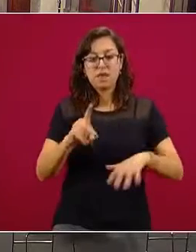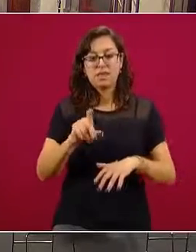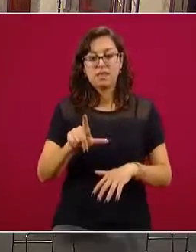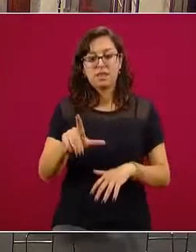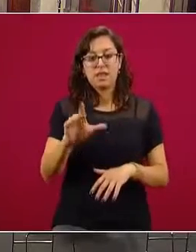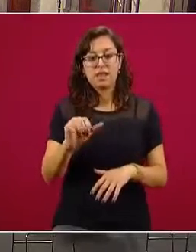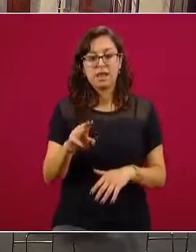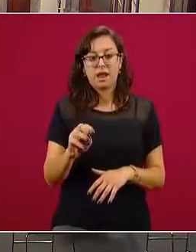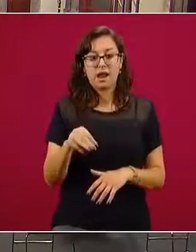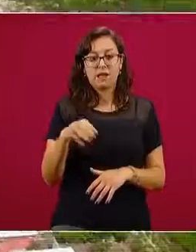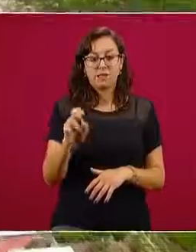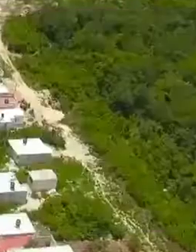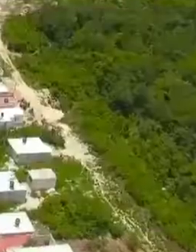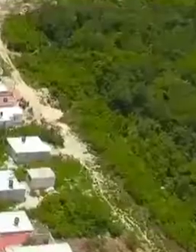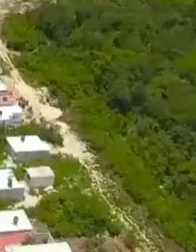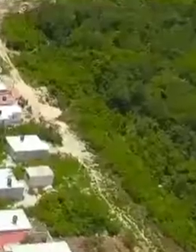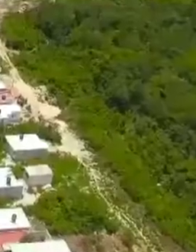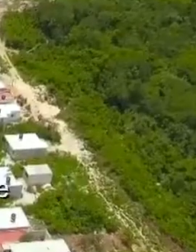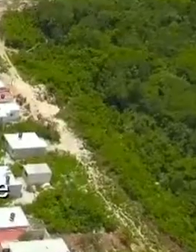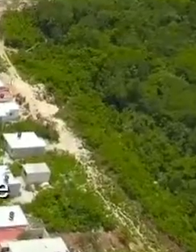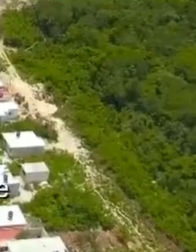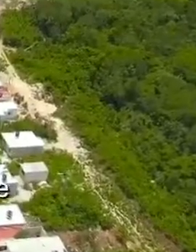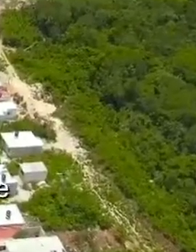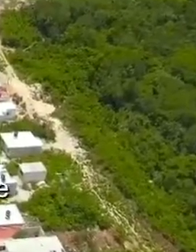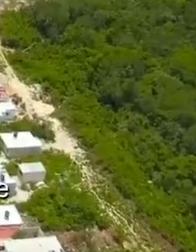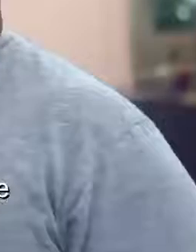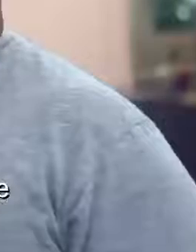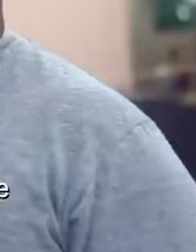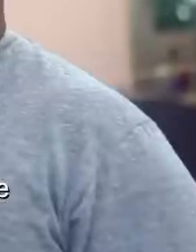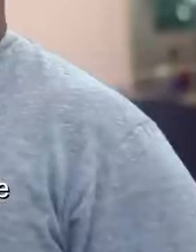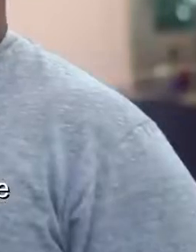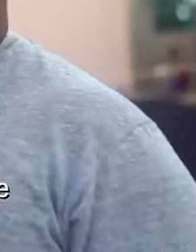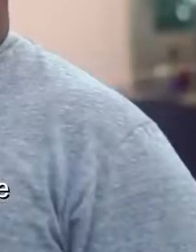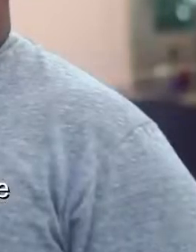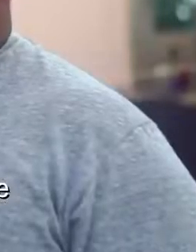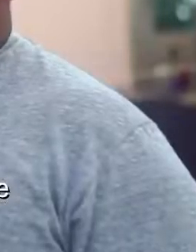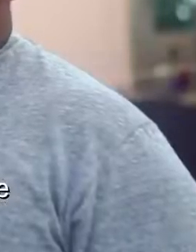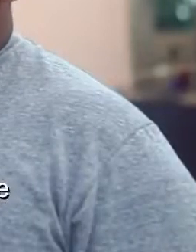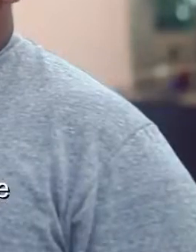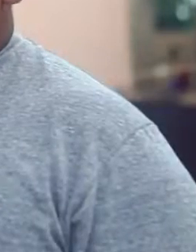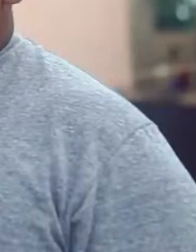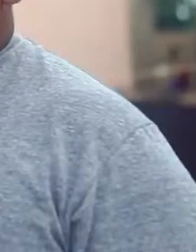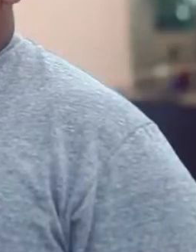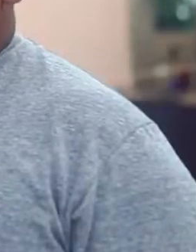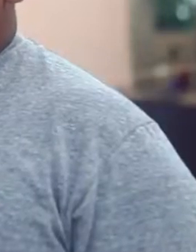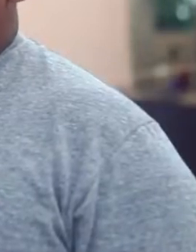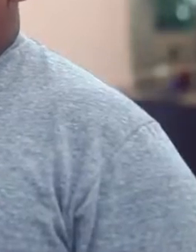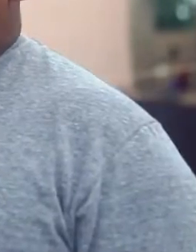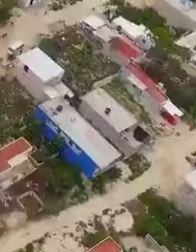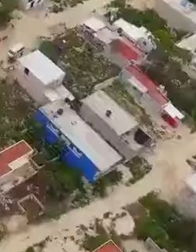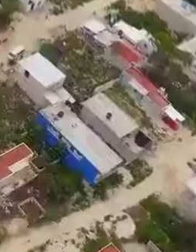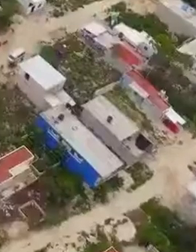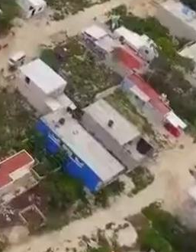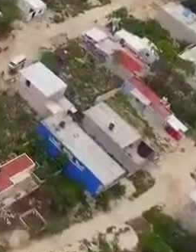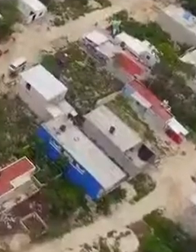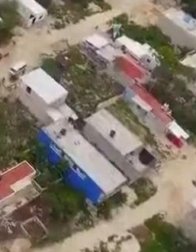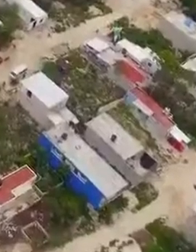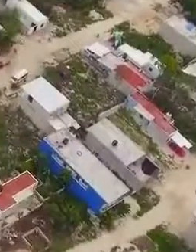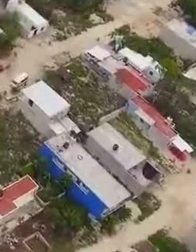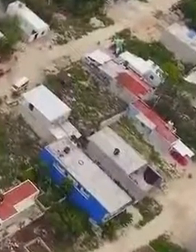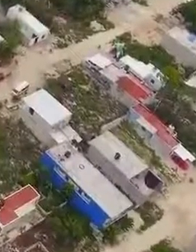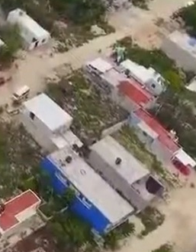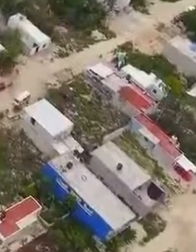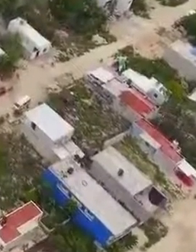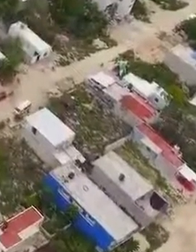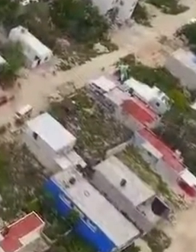Te vivo en la colonia Cristo Rey. En la colonia yo llevo viviendo aproximadamente, voy para